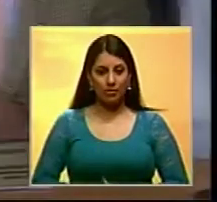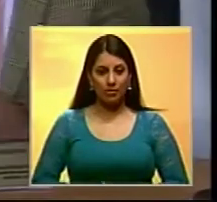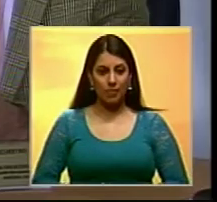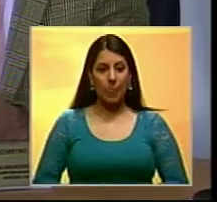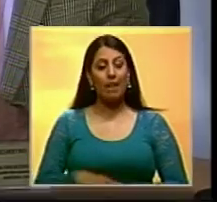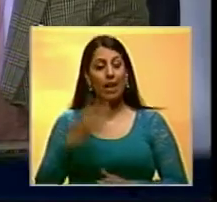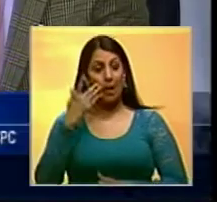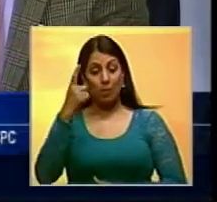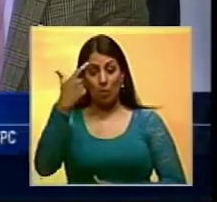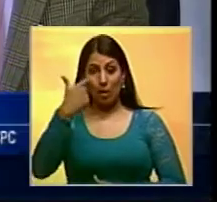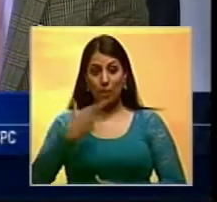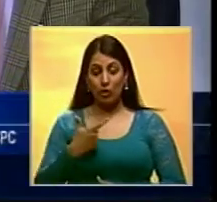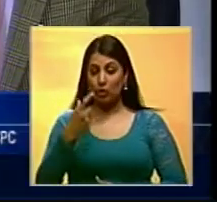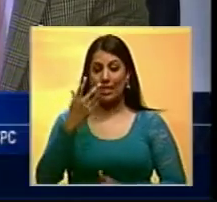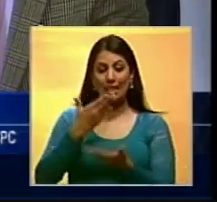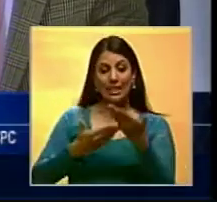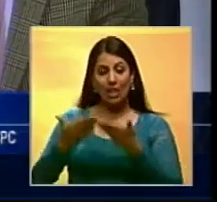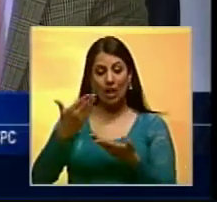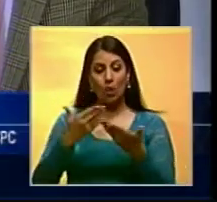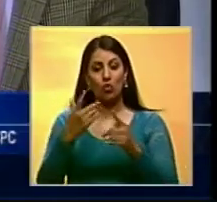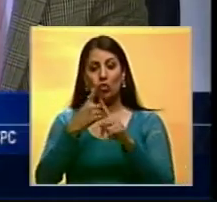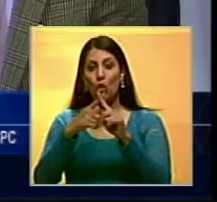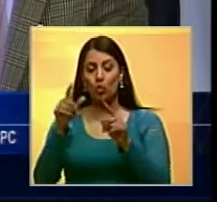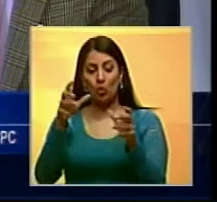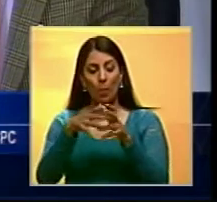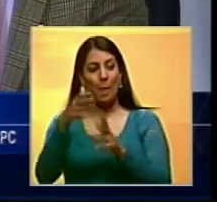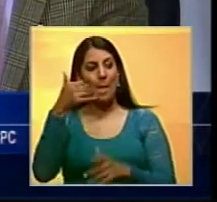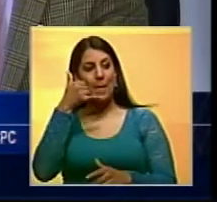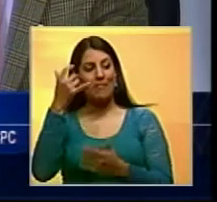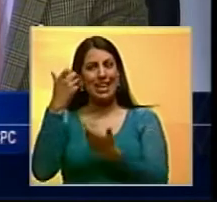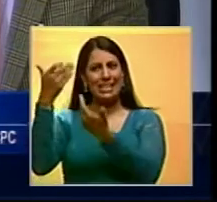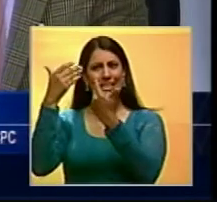Cuando una persona negocia directamente con unos delincuentes sin el